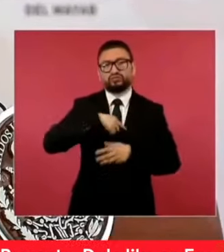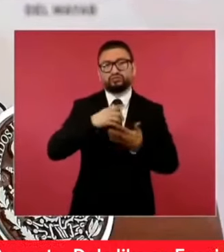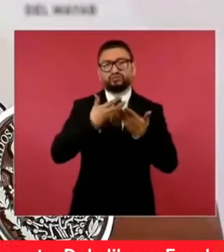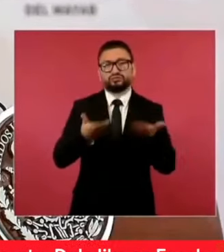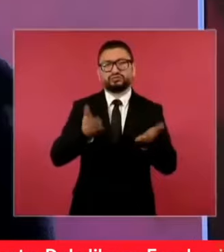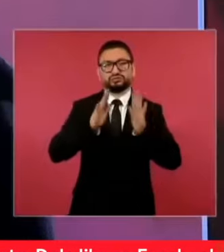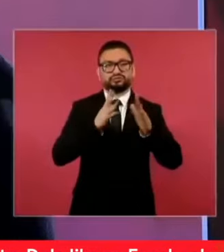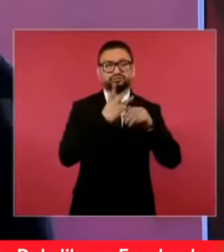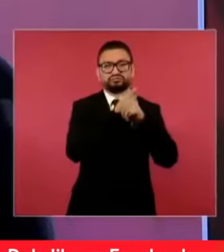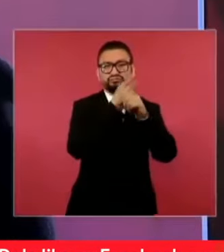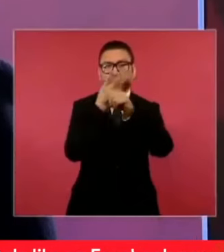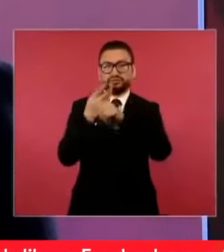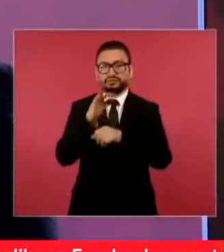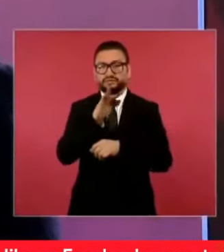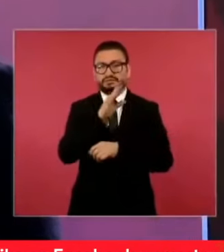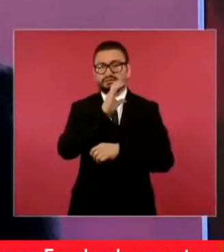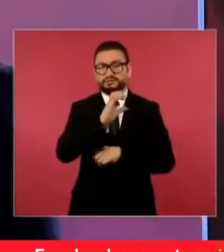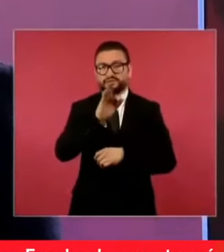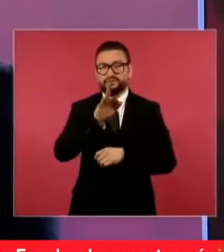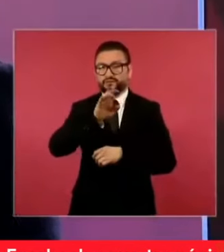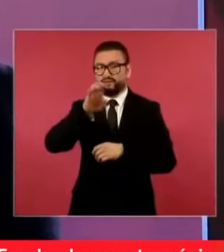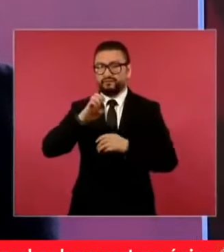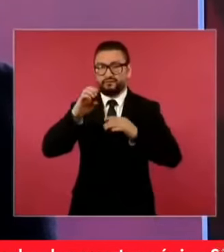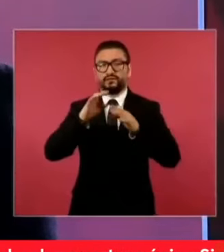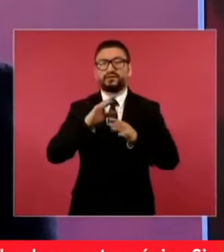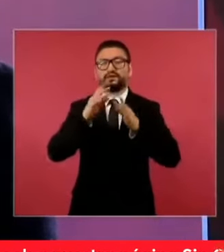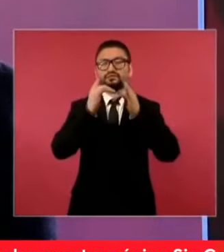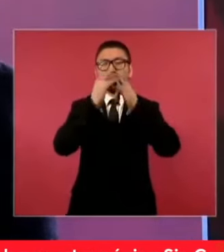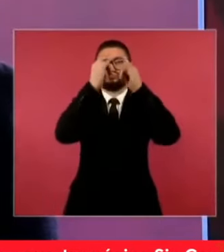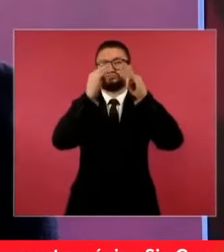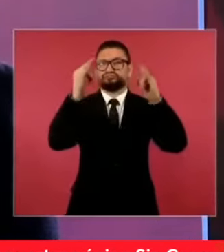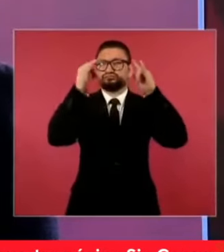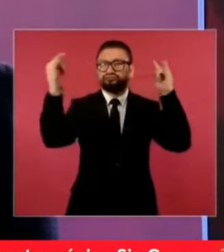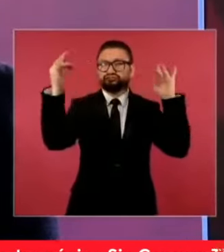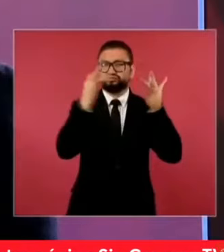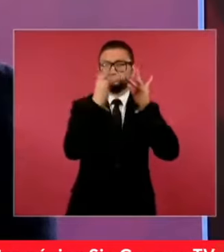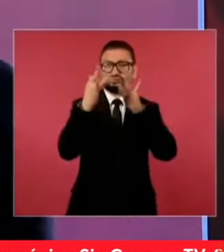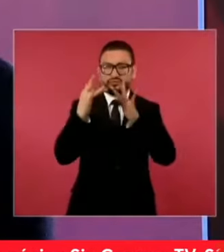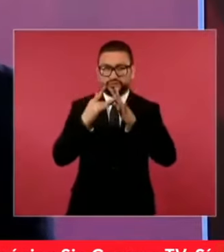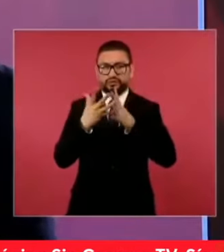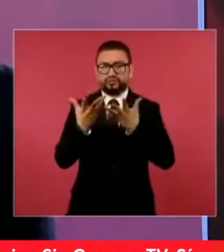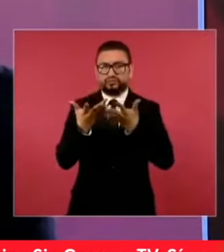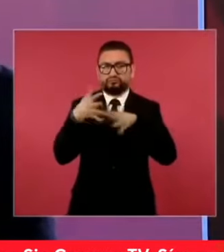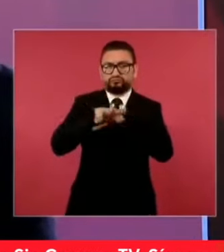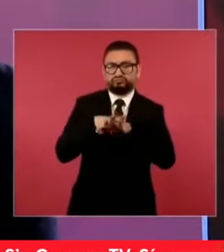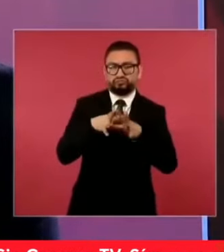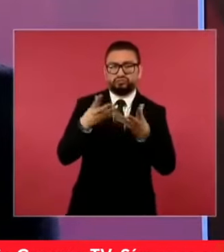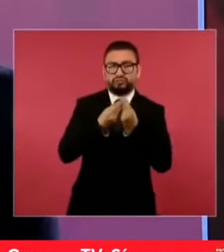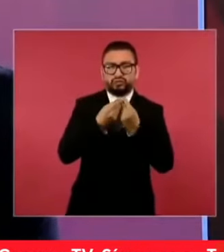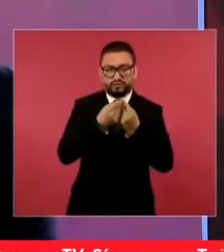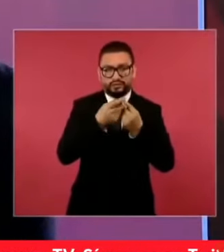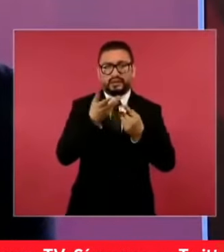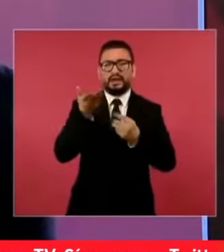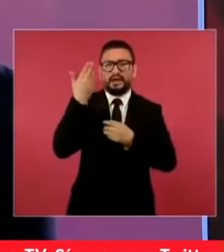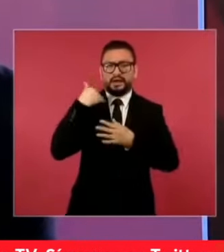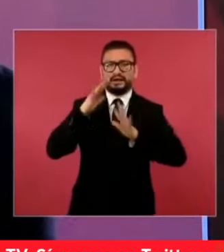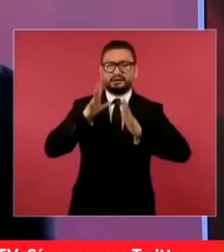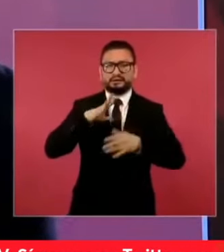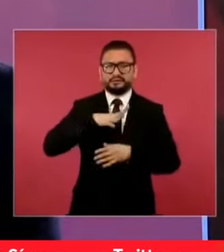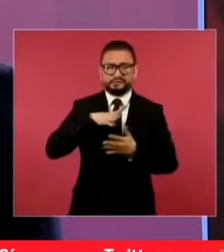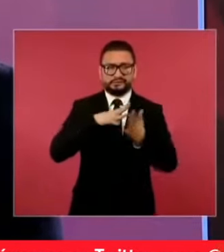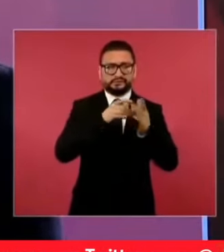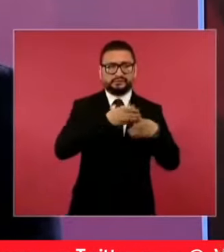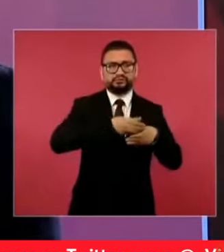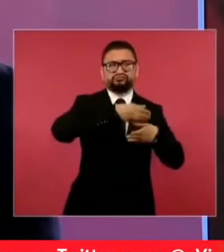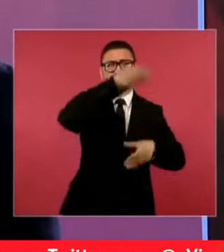antenas nuevas desde la CFE y así toda esta infraestructura se complementa con las redes existentes de los